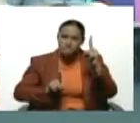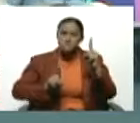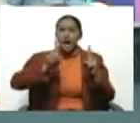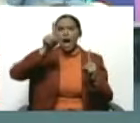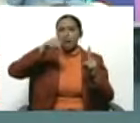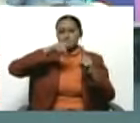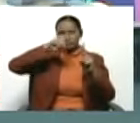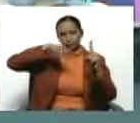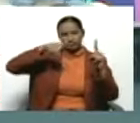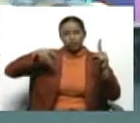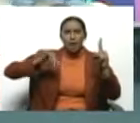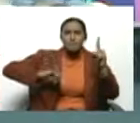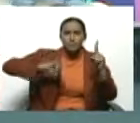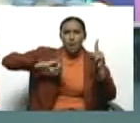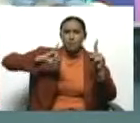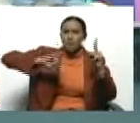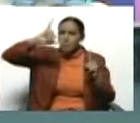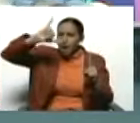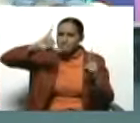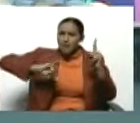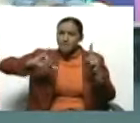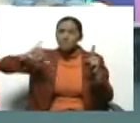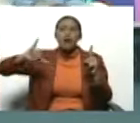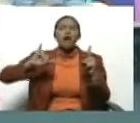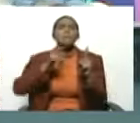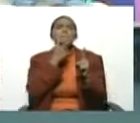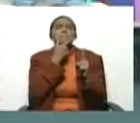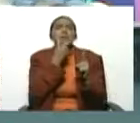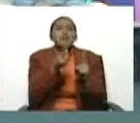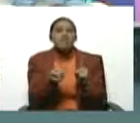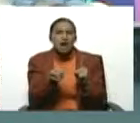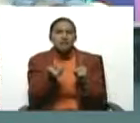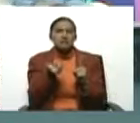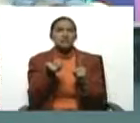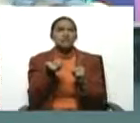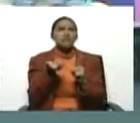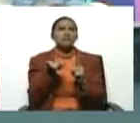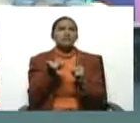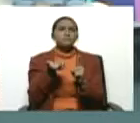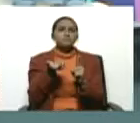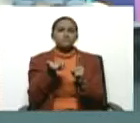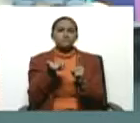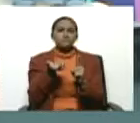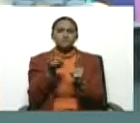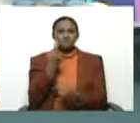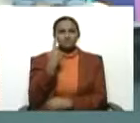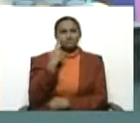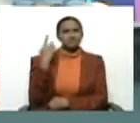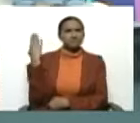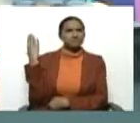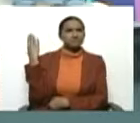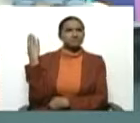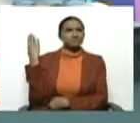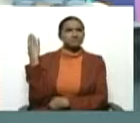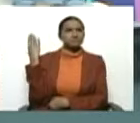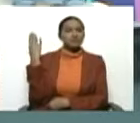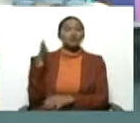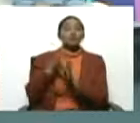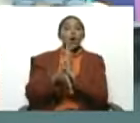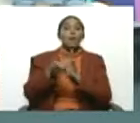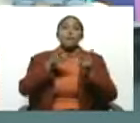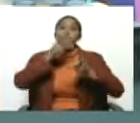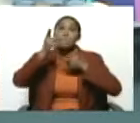este excedente hace que sea más fácil que se recaliente algo y su política monetaria en ese